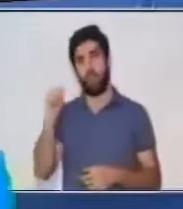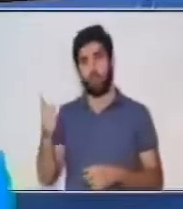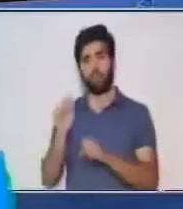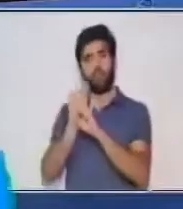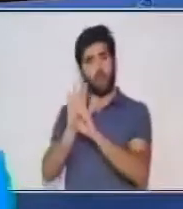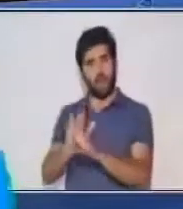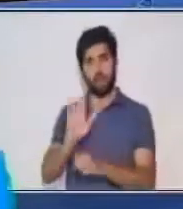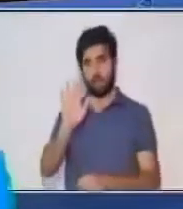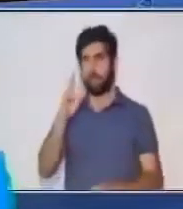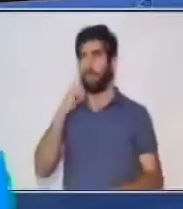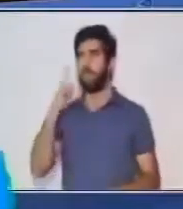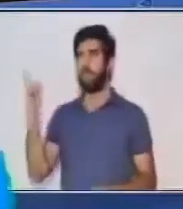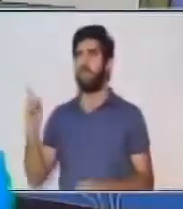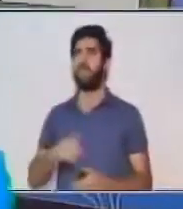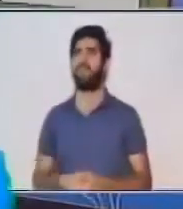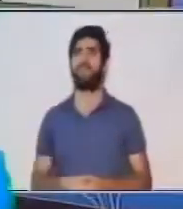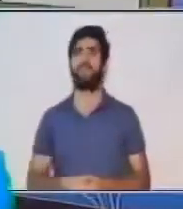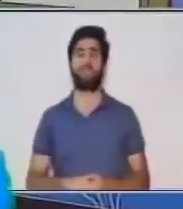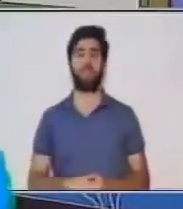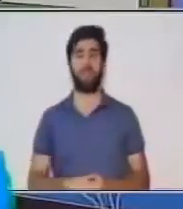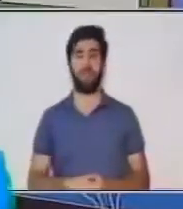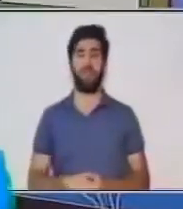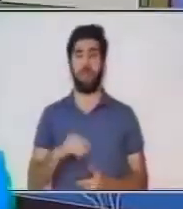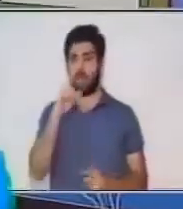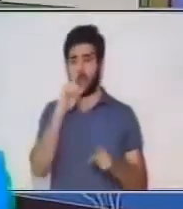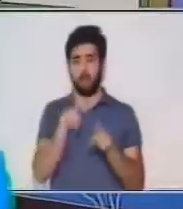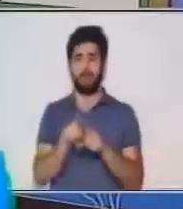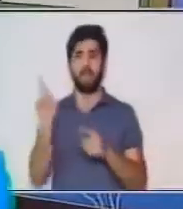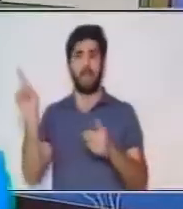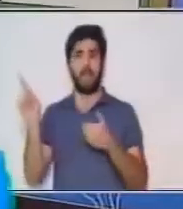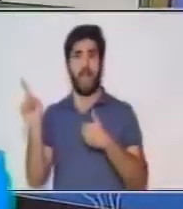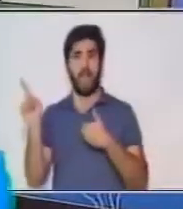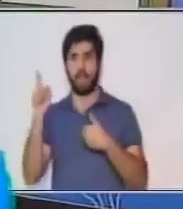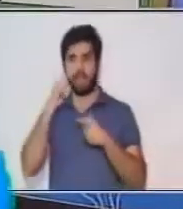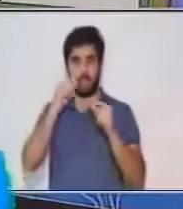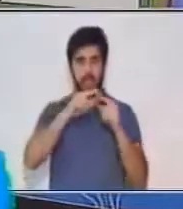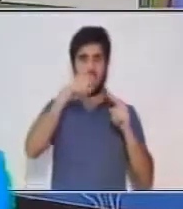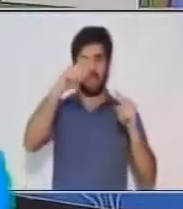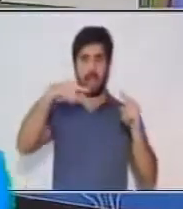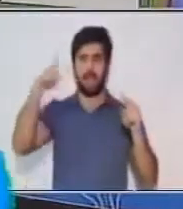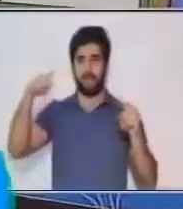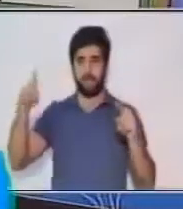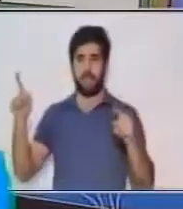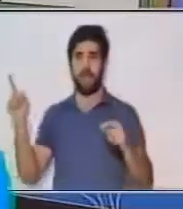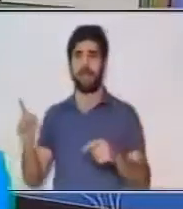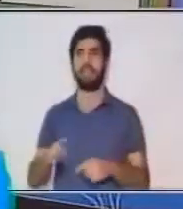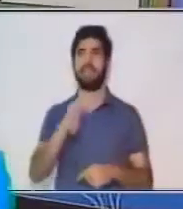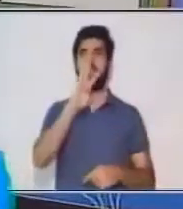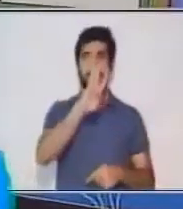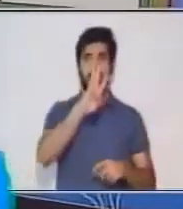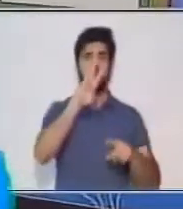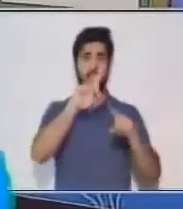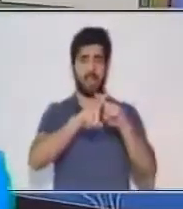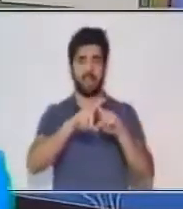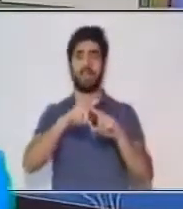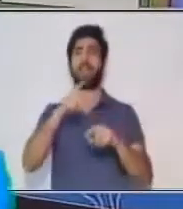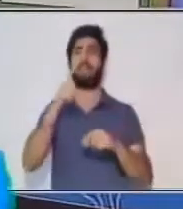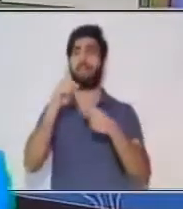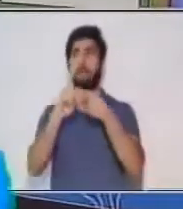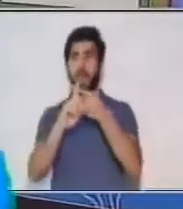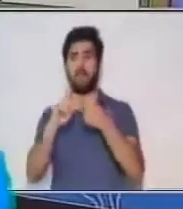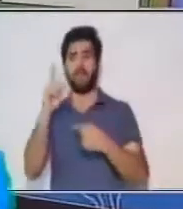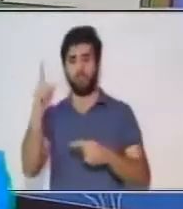racional. Tenemos esta gráfica, nos dice 3x más 1 dividido x menos